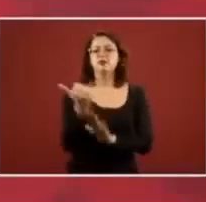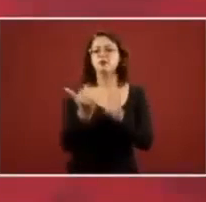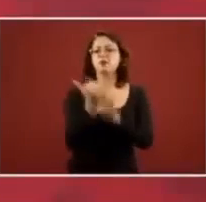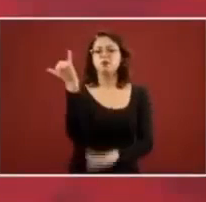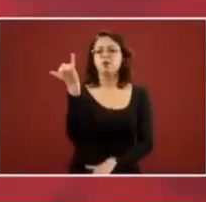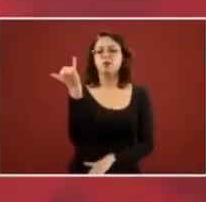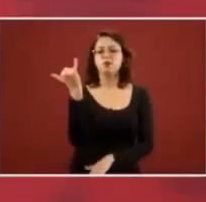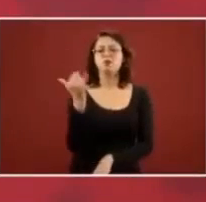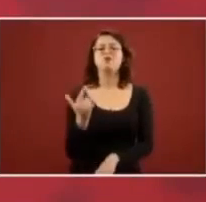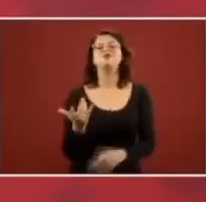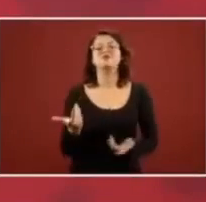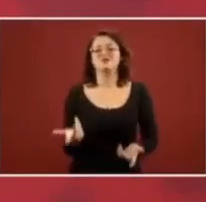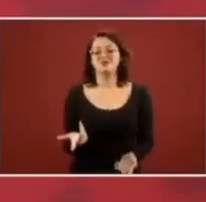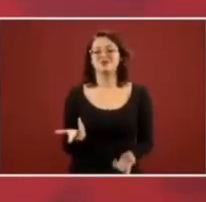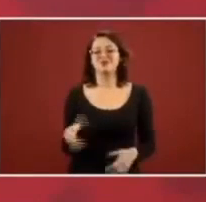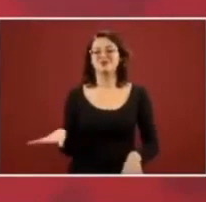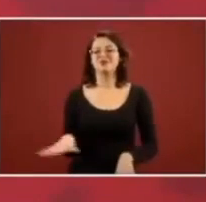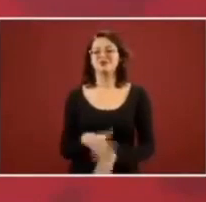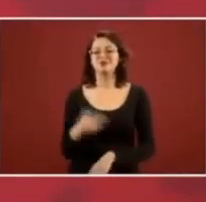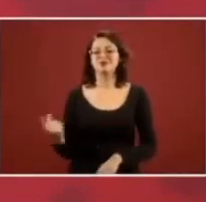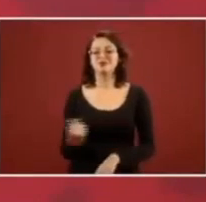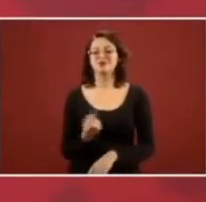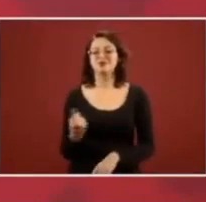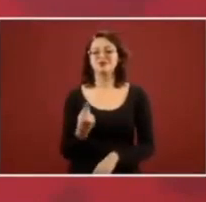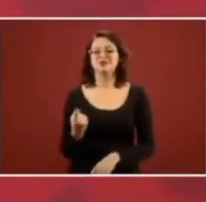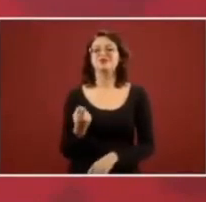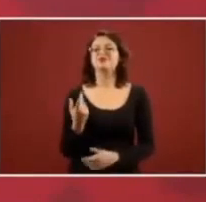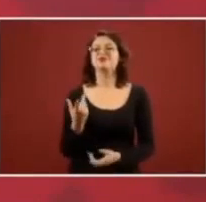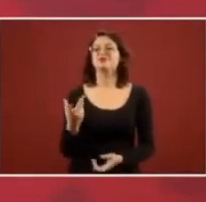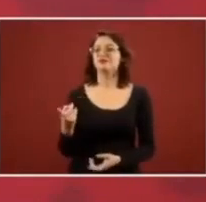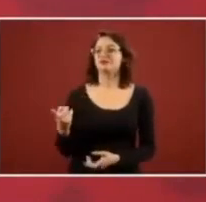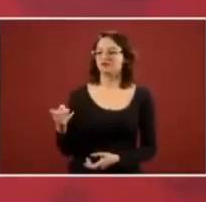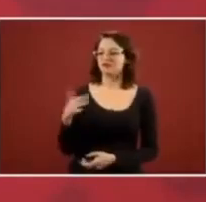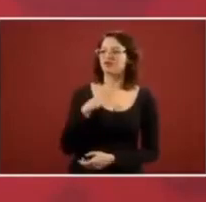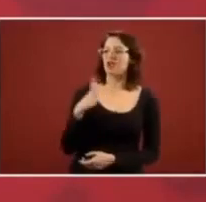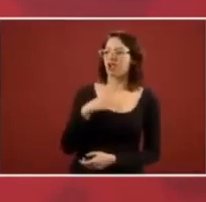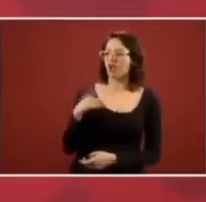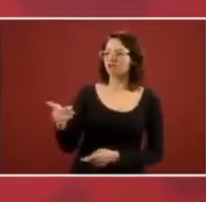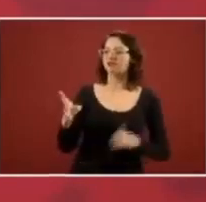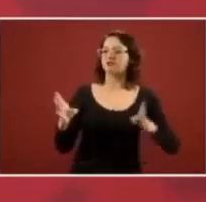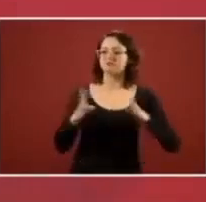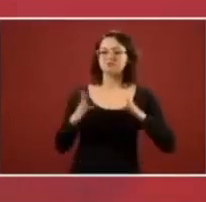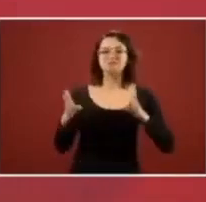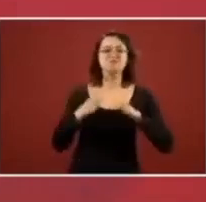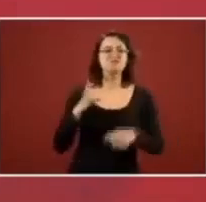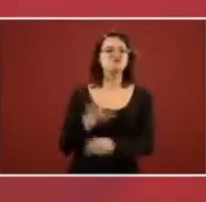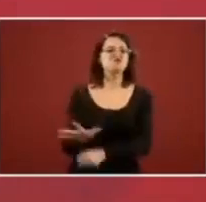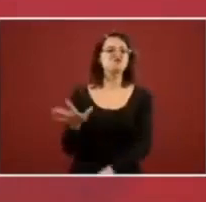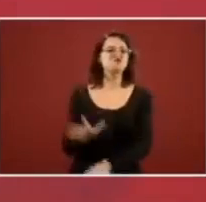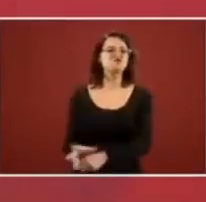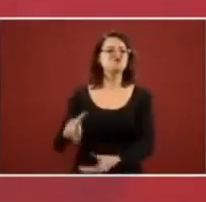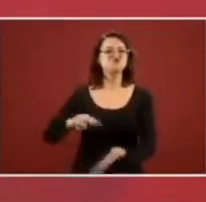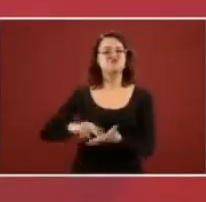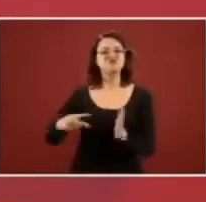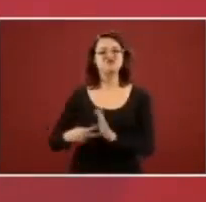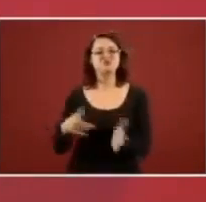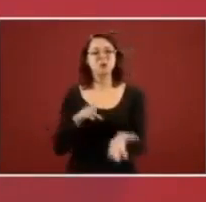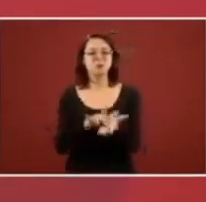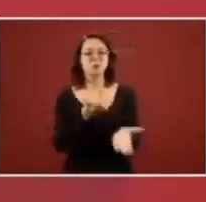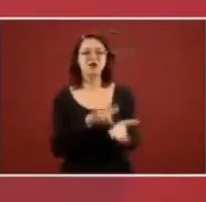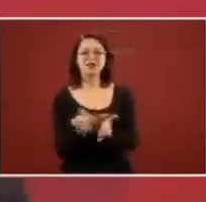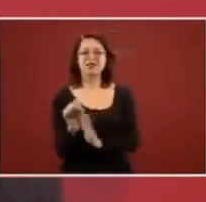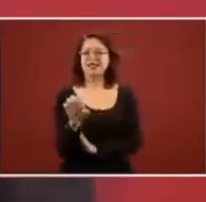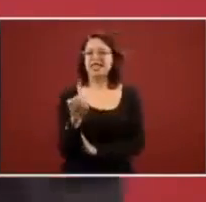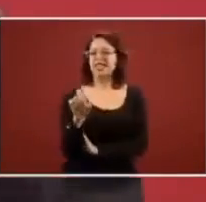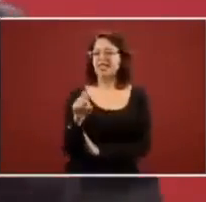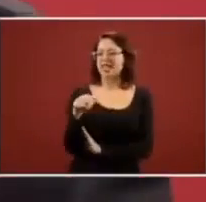por el apoyo de los ingenieros militares, por el apoyo de la Secretaría de la Defensa.